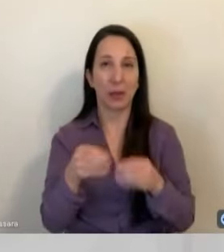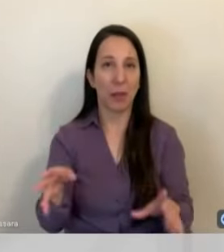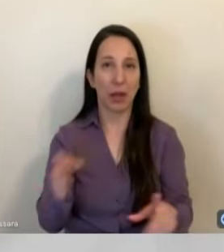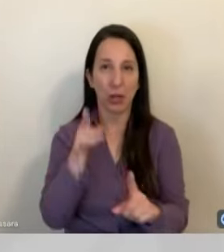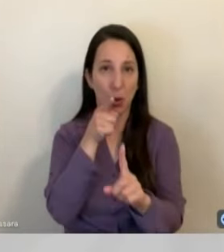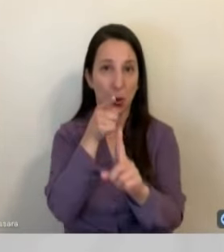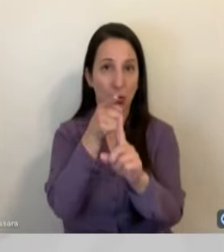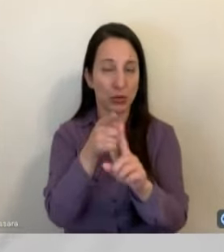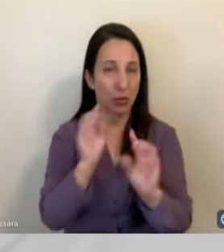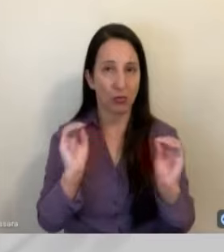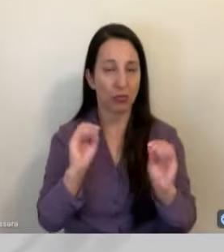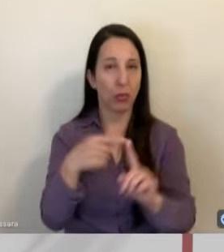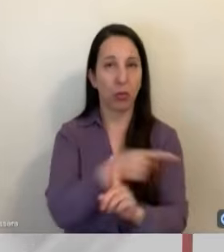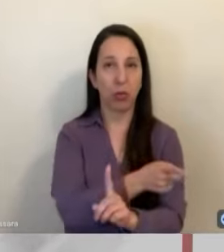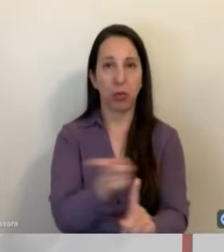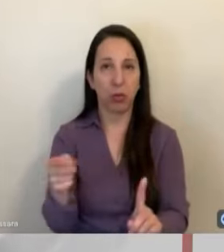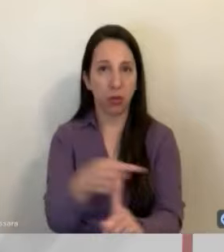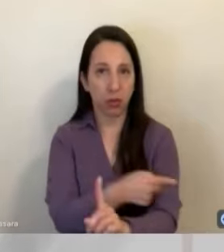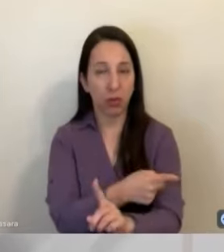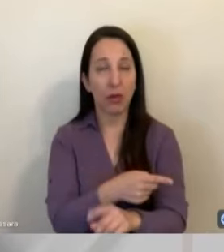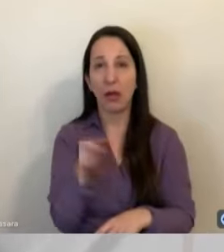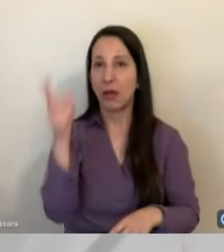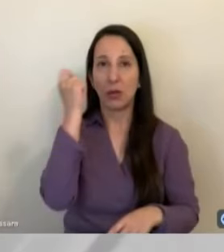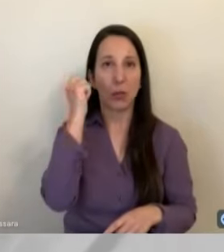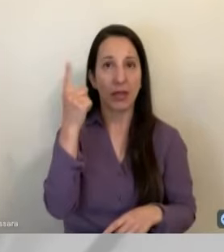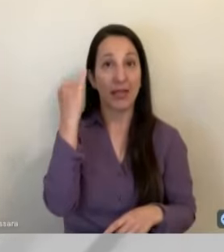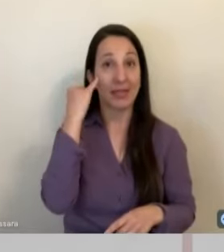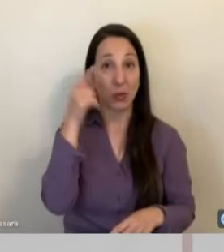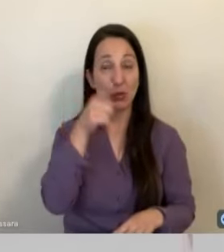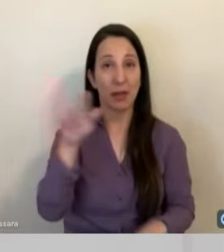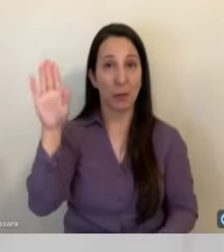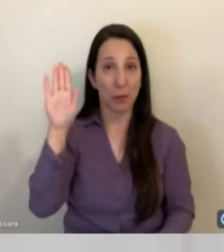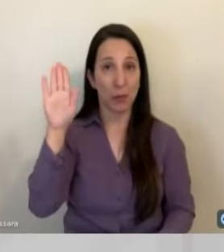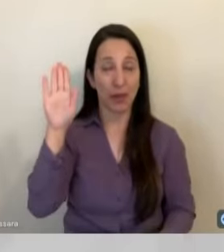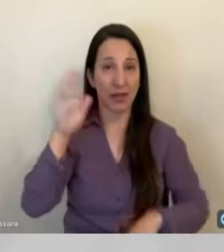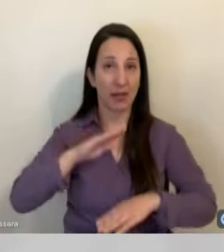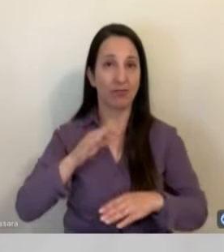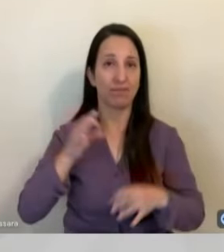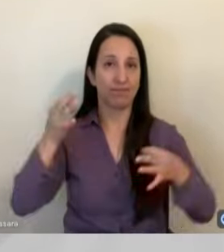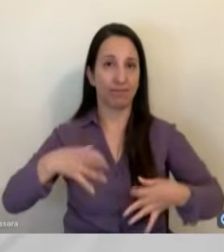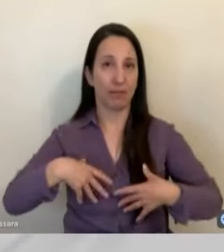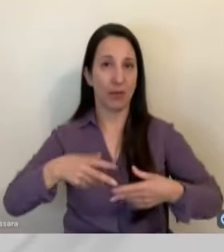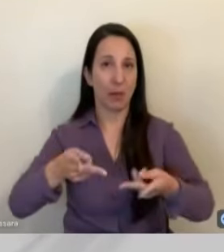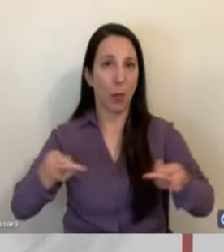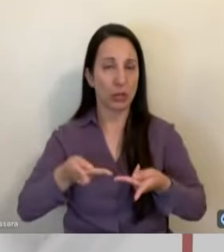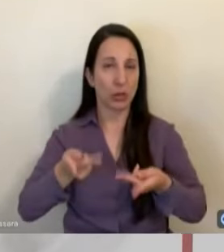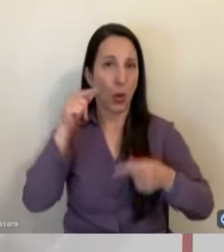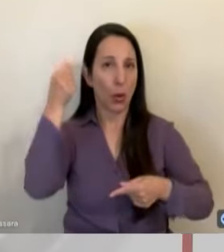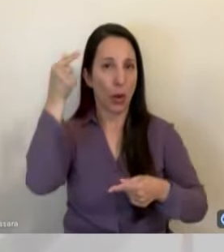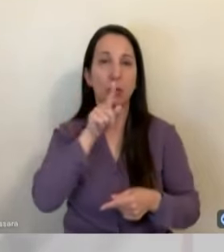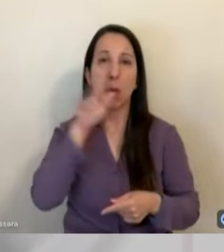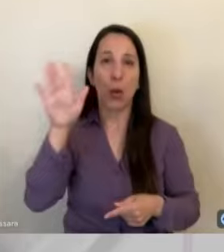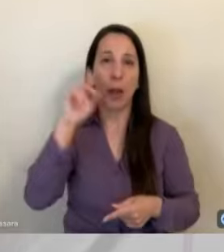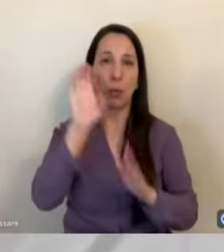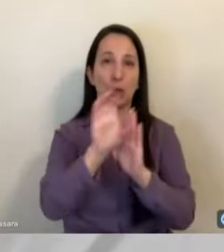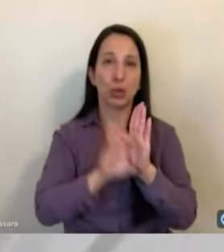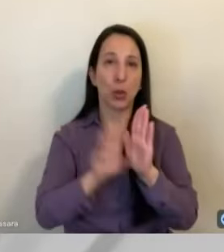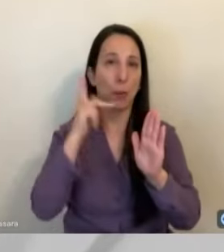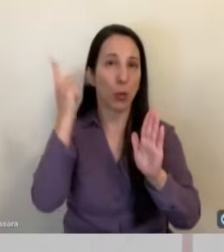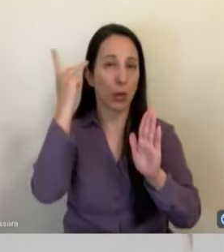han sabido entender que cuando uno jura un cargo en el gobierno, uno jura por la constitución política o por los